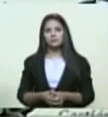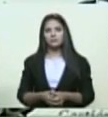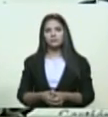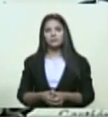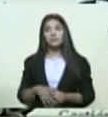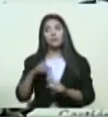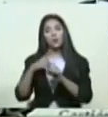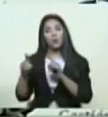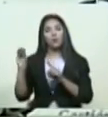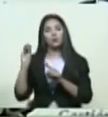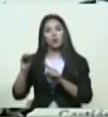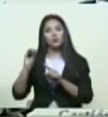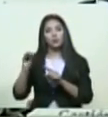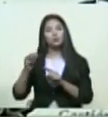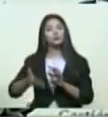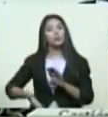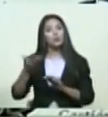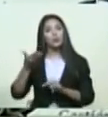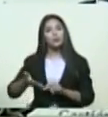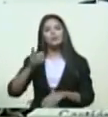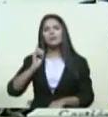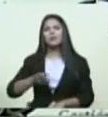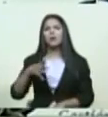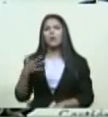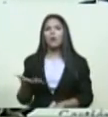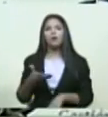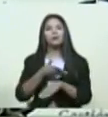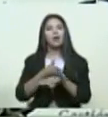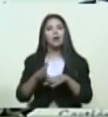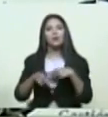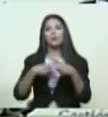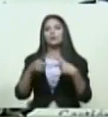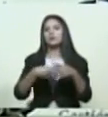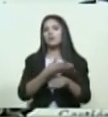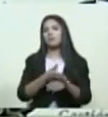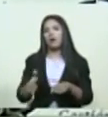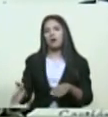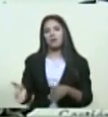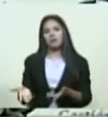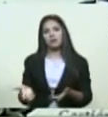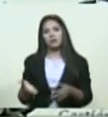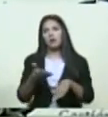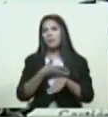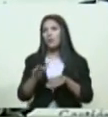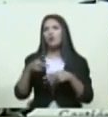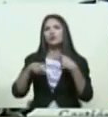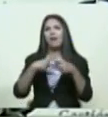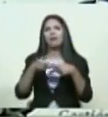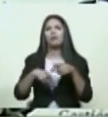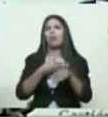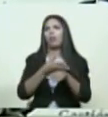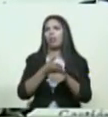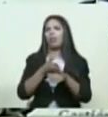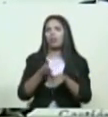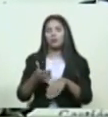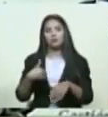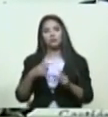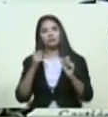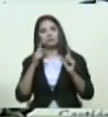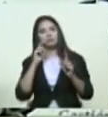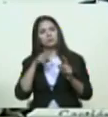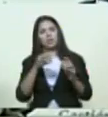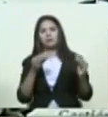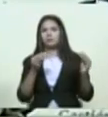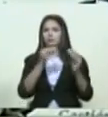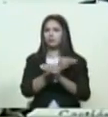Otro anuncio importante tiene que ver con el retardo procesal. En este sentido, me ha llamado la atención las contradicciones